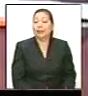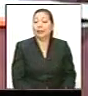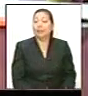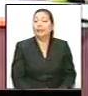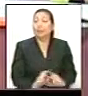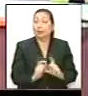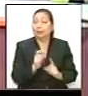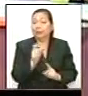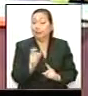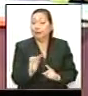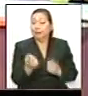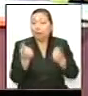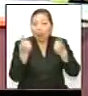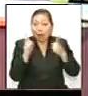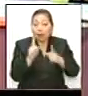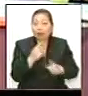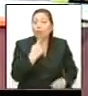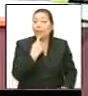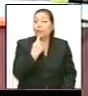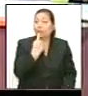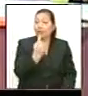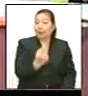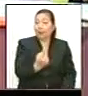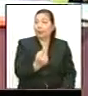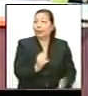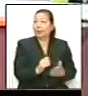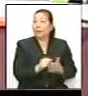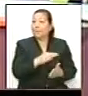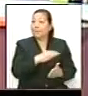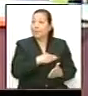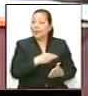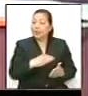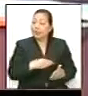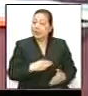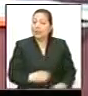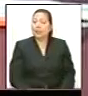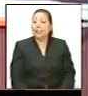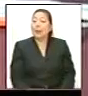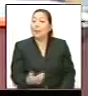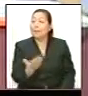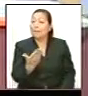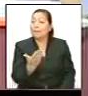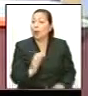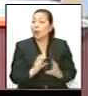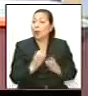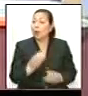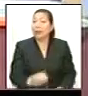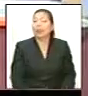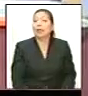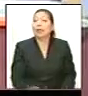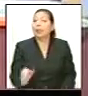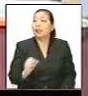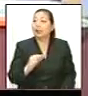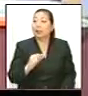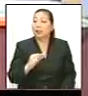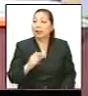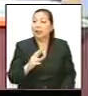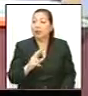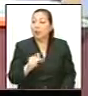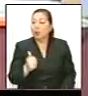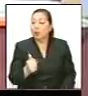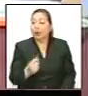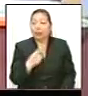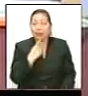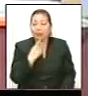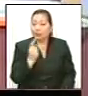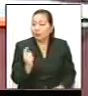Los congresistas acordaron reiterar la citación al Ministerio y por pedido del congresista César Segura se incluyó el tema de